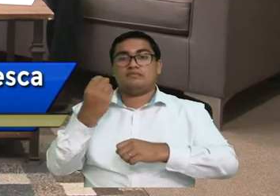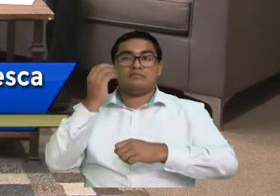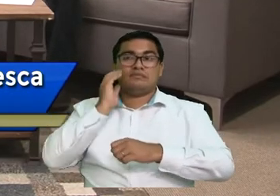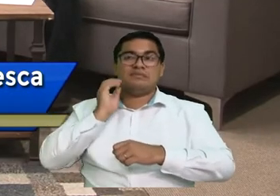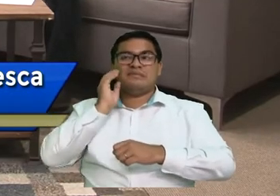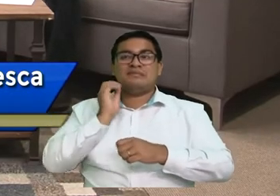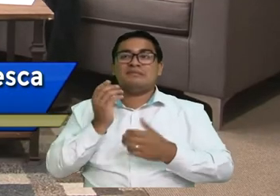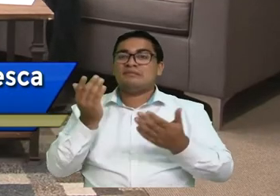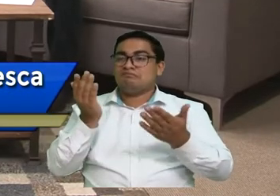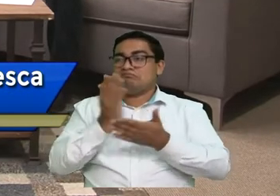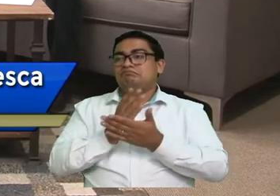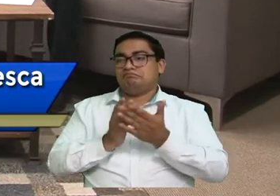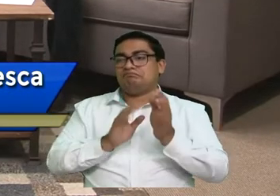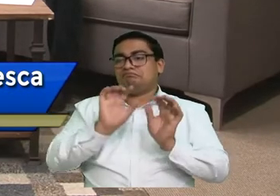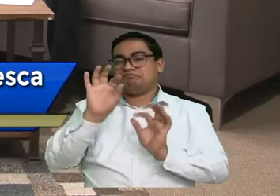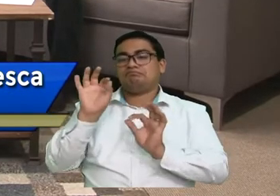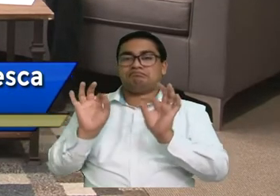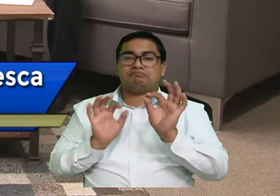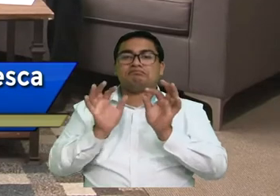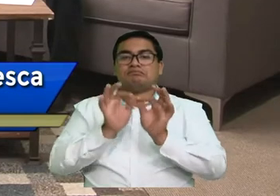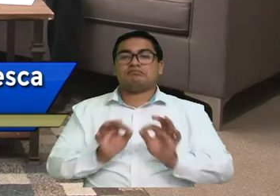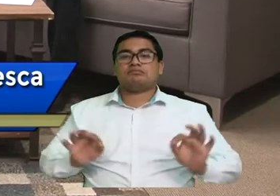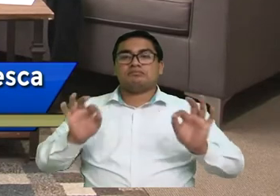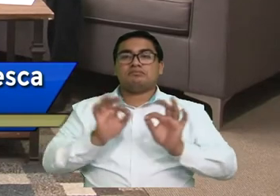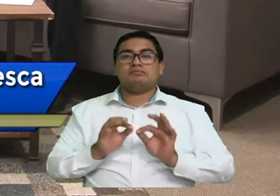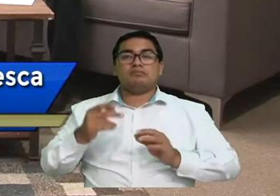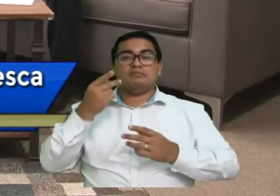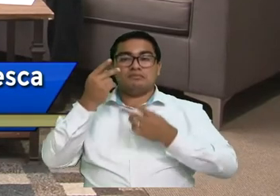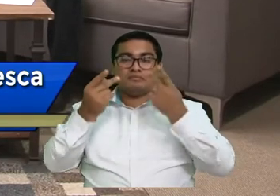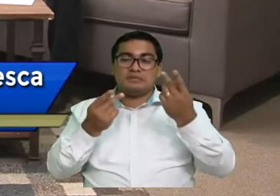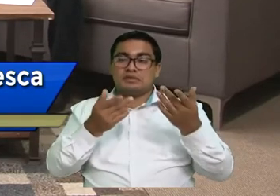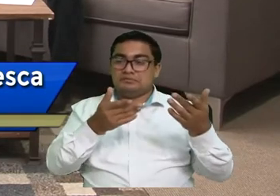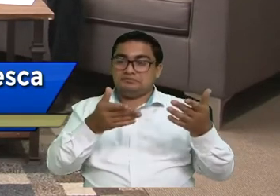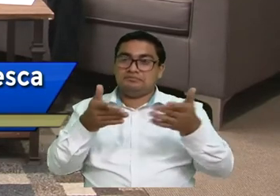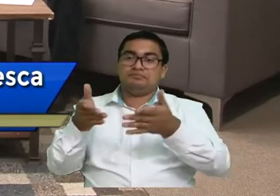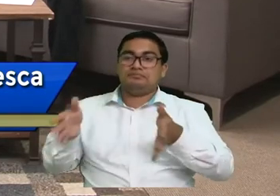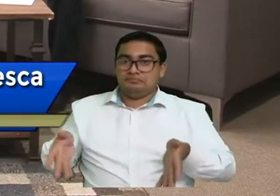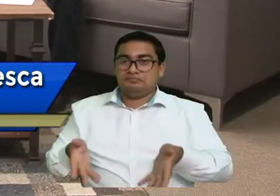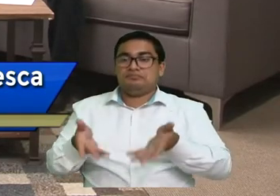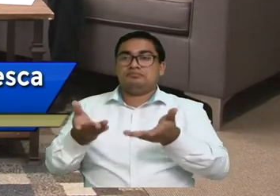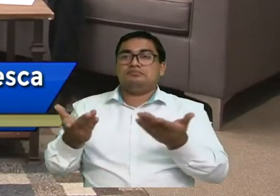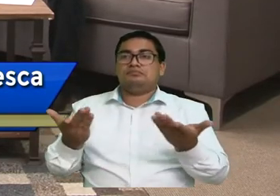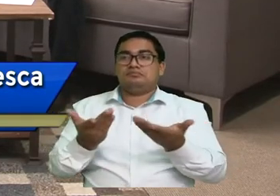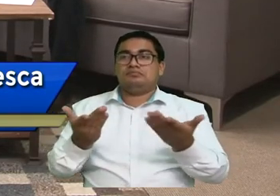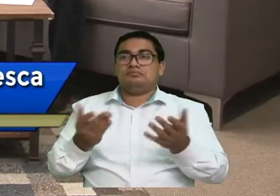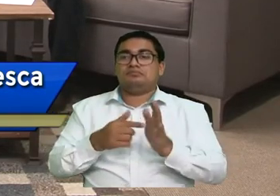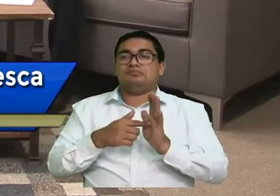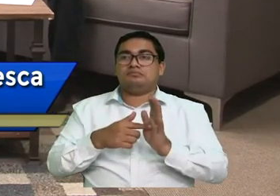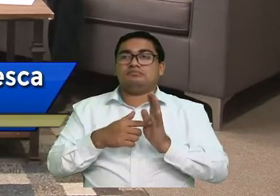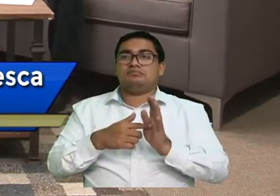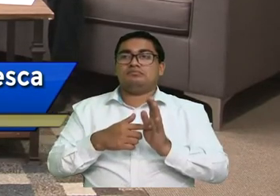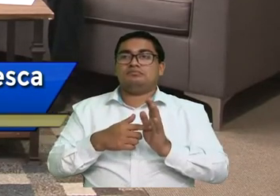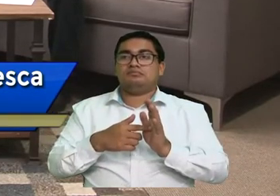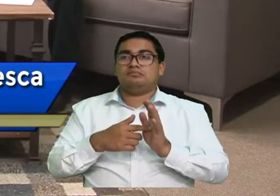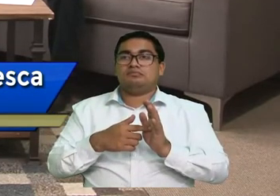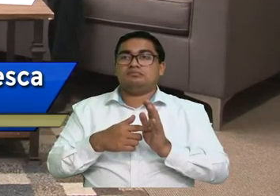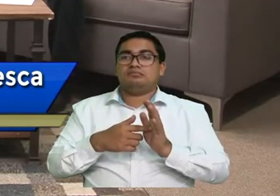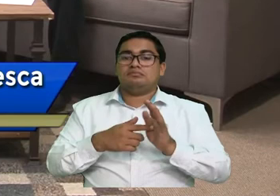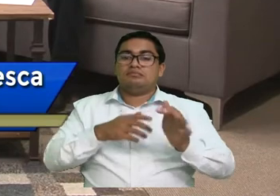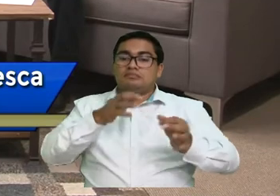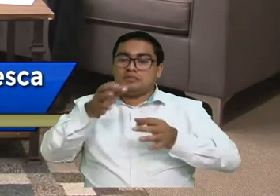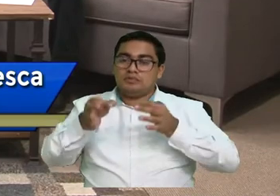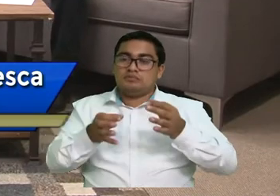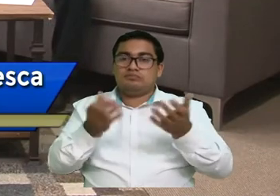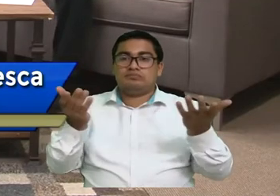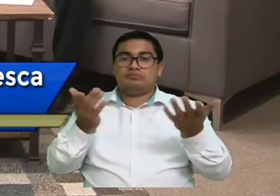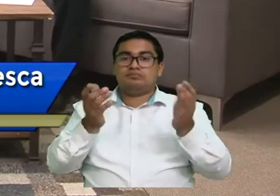Estas cosas sirven, son visitas motivacionales donde se les despierta